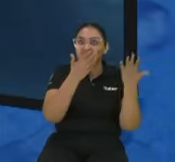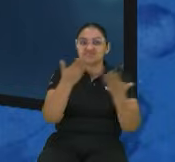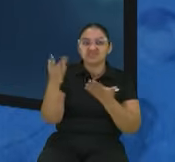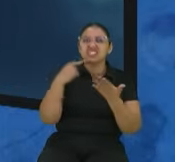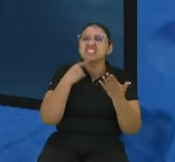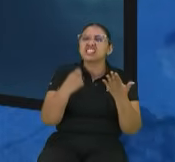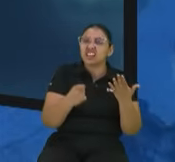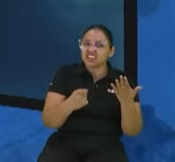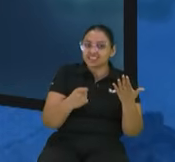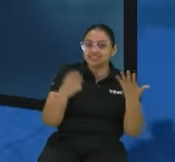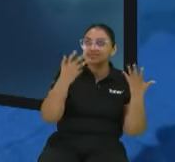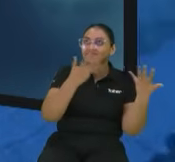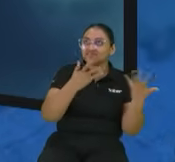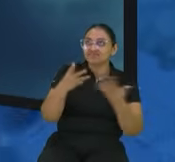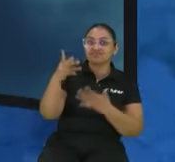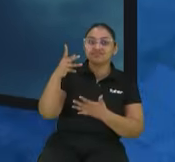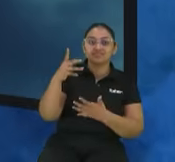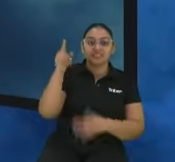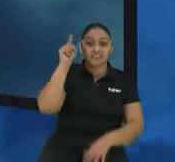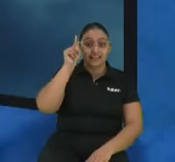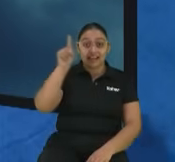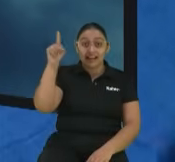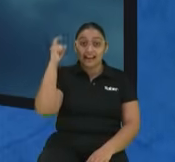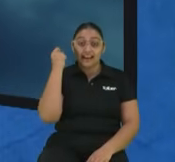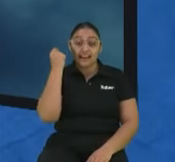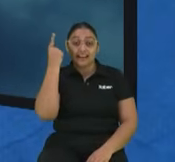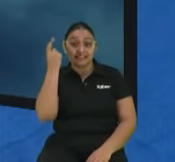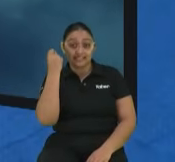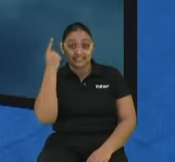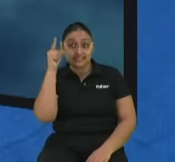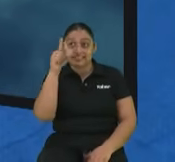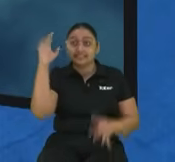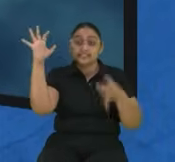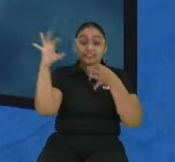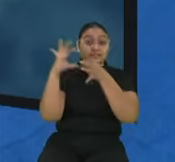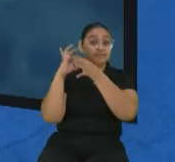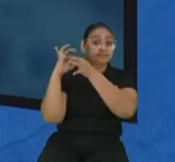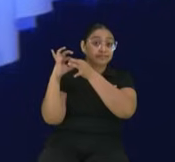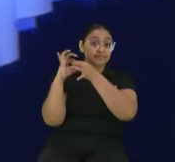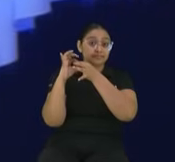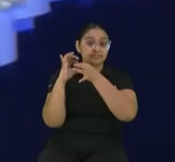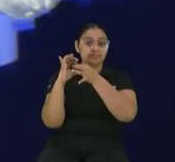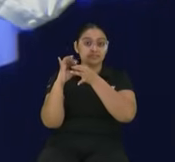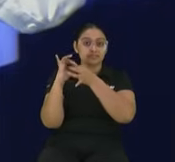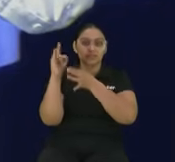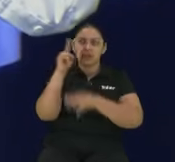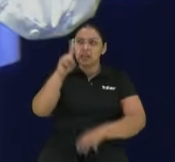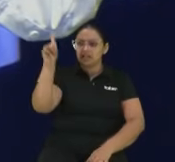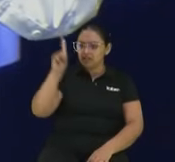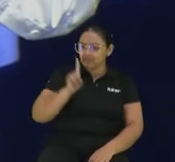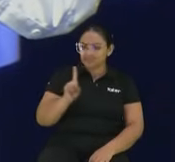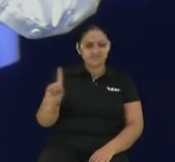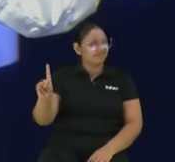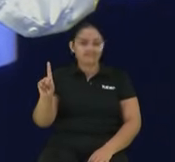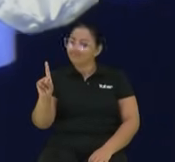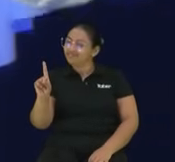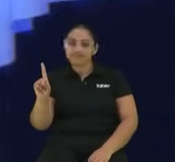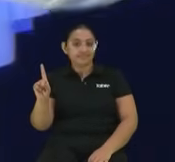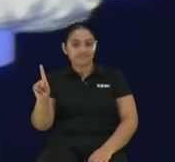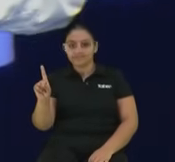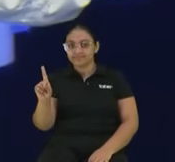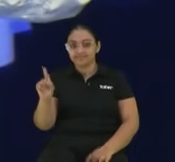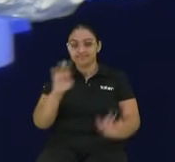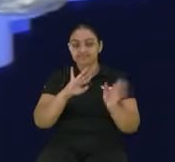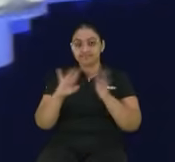alabarse en entenderme Y qué vaya el señor no lo va a defraudar hermano Por